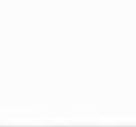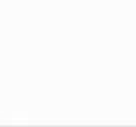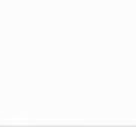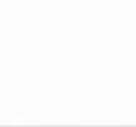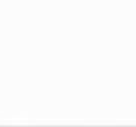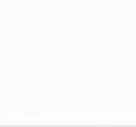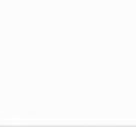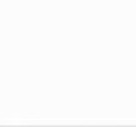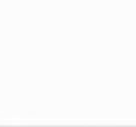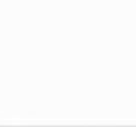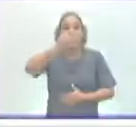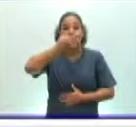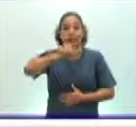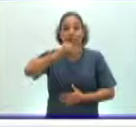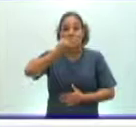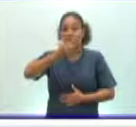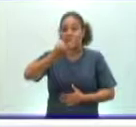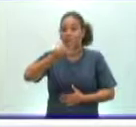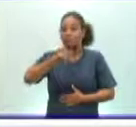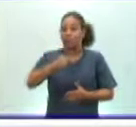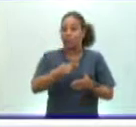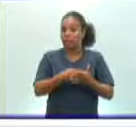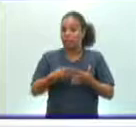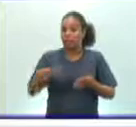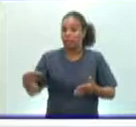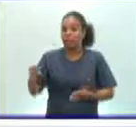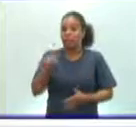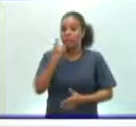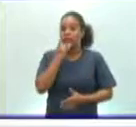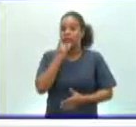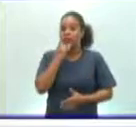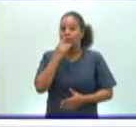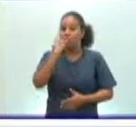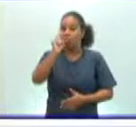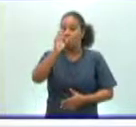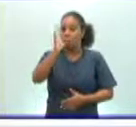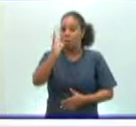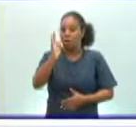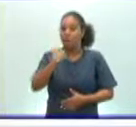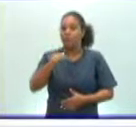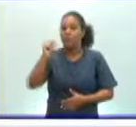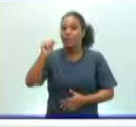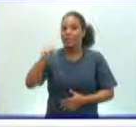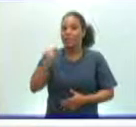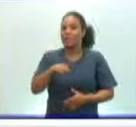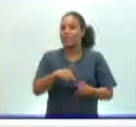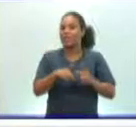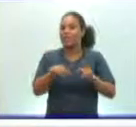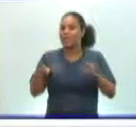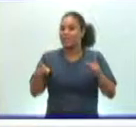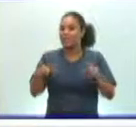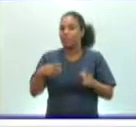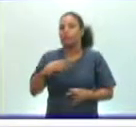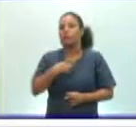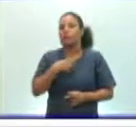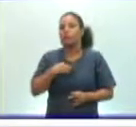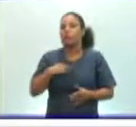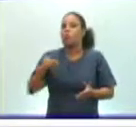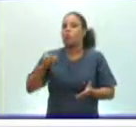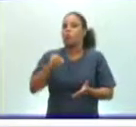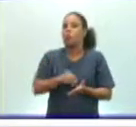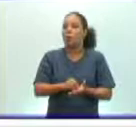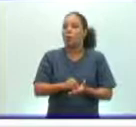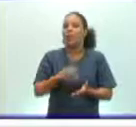Les acabo de marcar el segmento OF. Este es el segmento que debe ocupar la